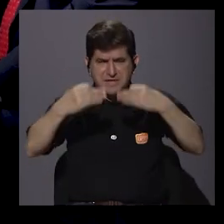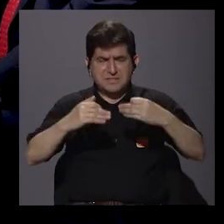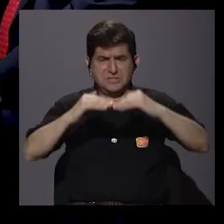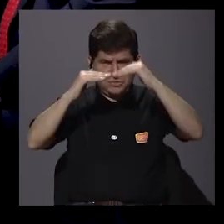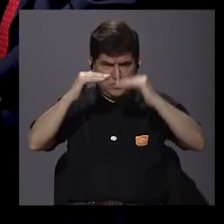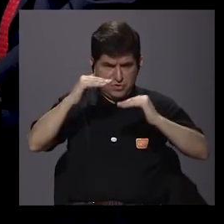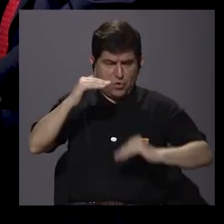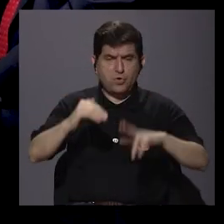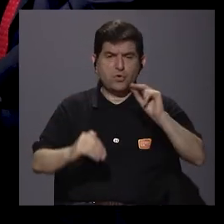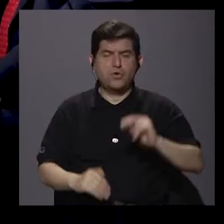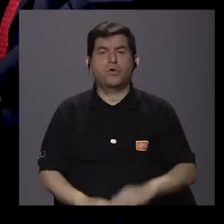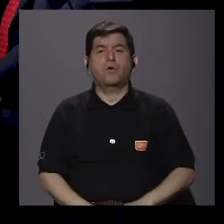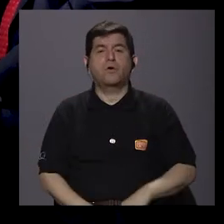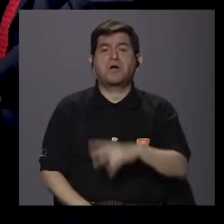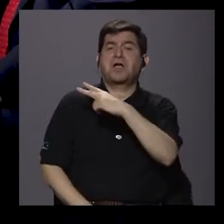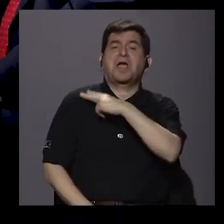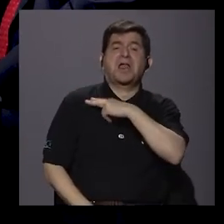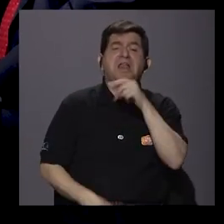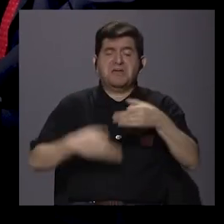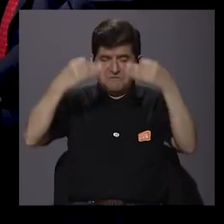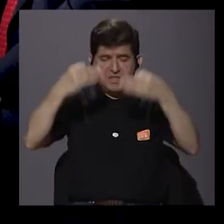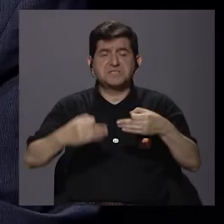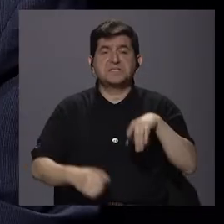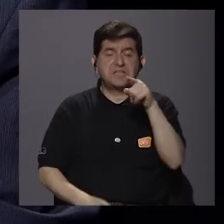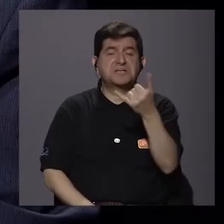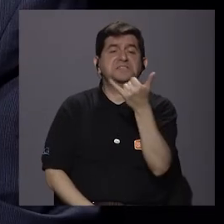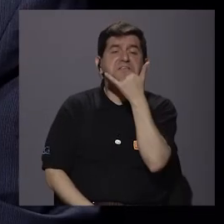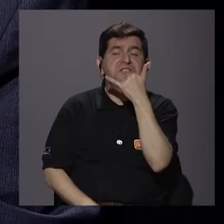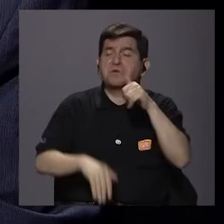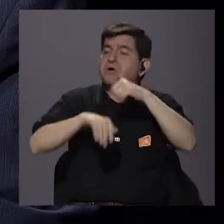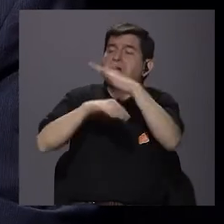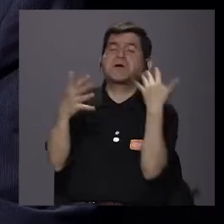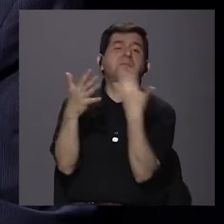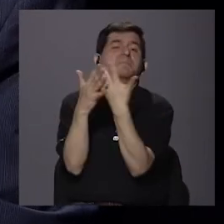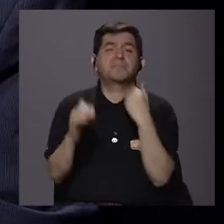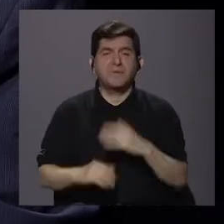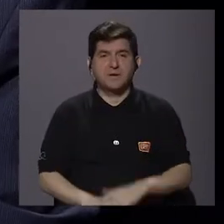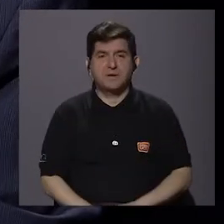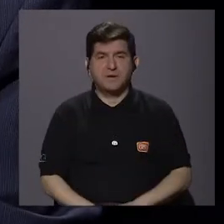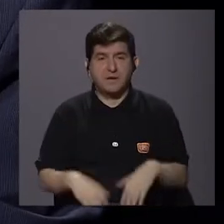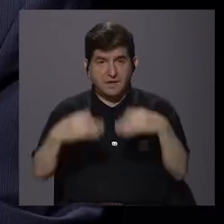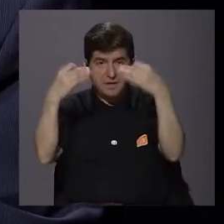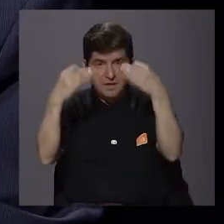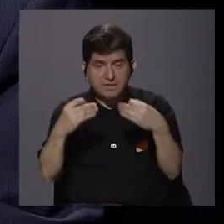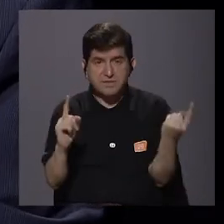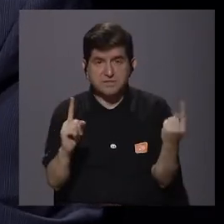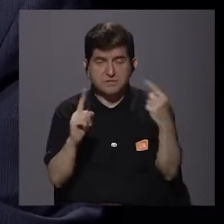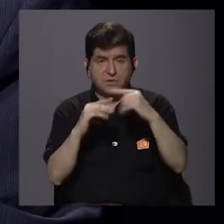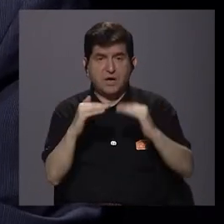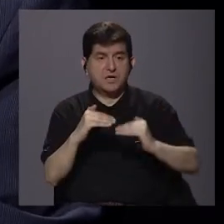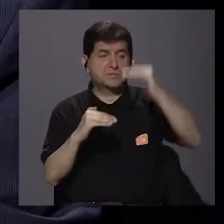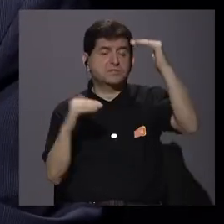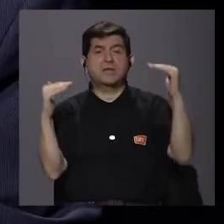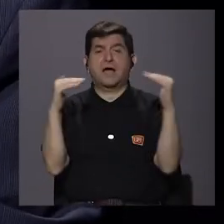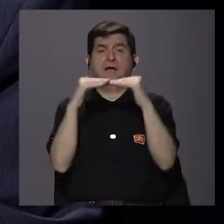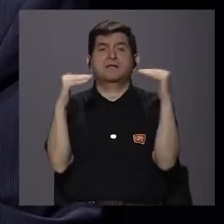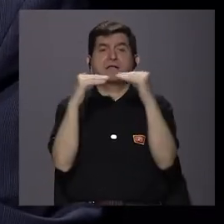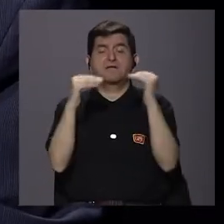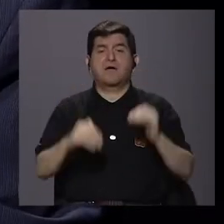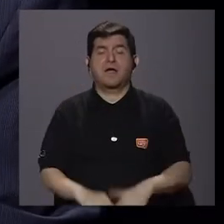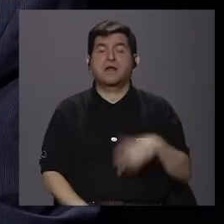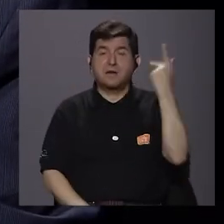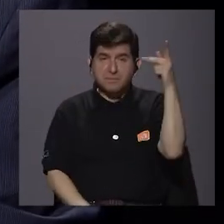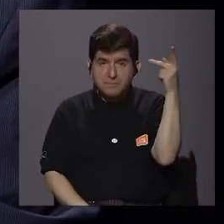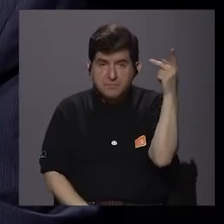para que el ejemplo sea el que va a la cárcel si se activó y llega la decisión hasta los más altos niveles a los niveles